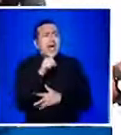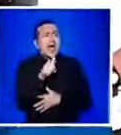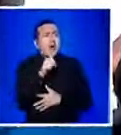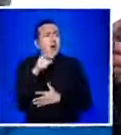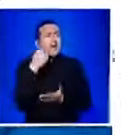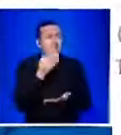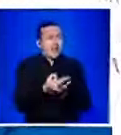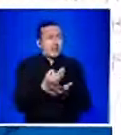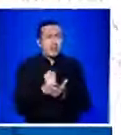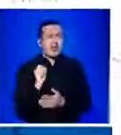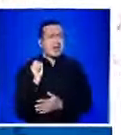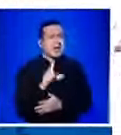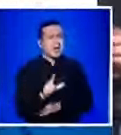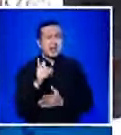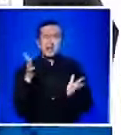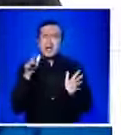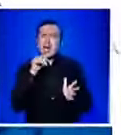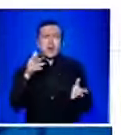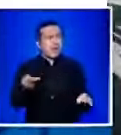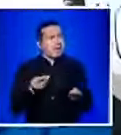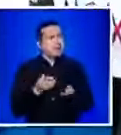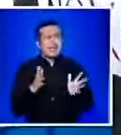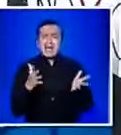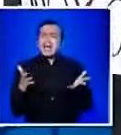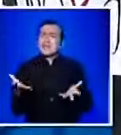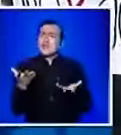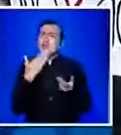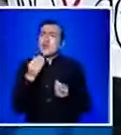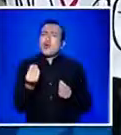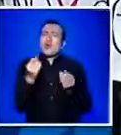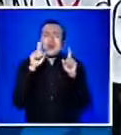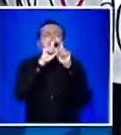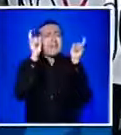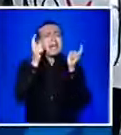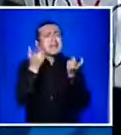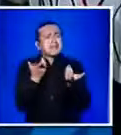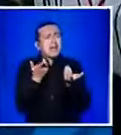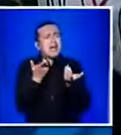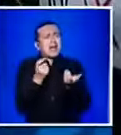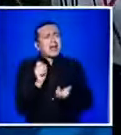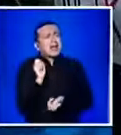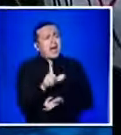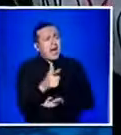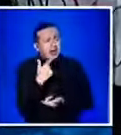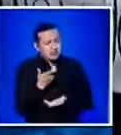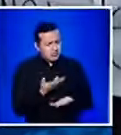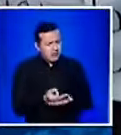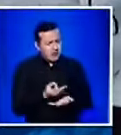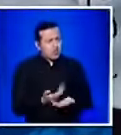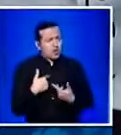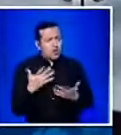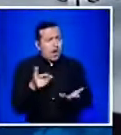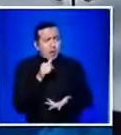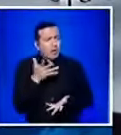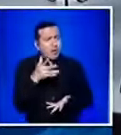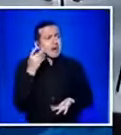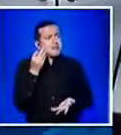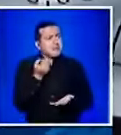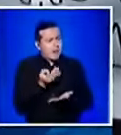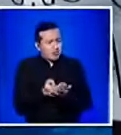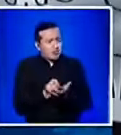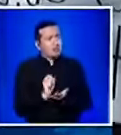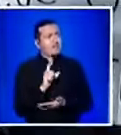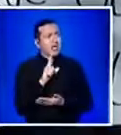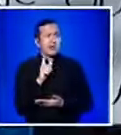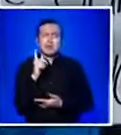el... Si no nos dan el agua, ¿de qué nos cobra la empresa si no tenemos agua? Entonces eso necesitamos, por favor, que